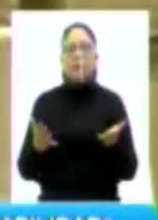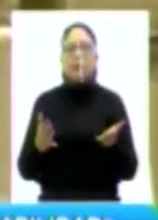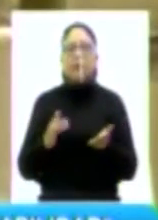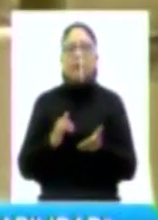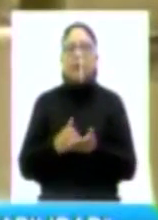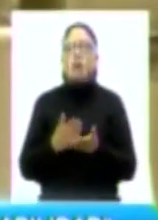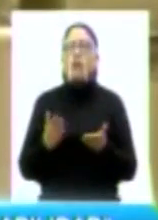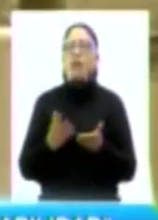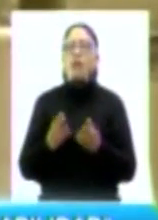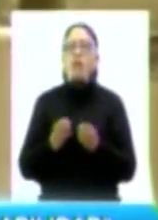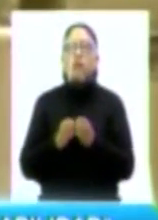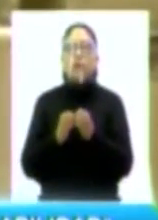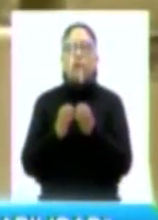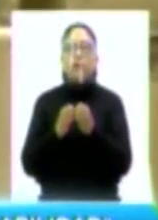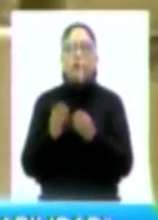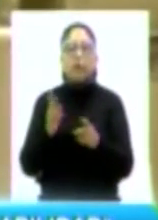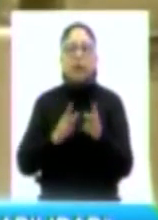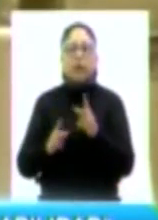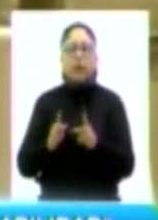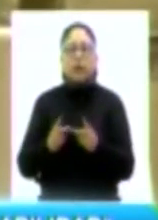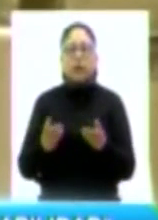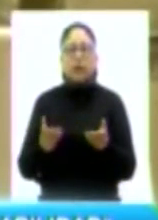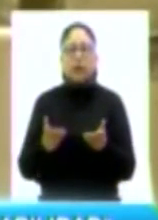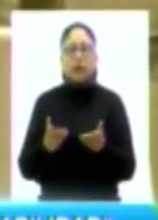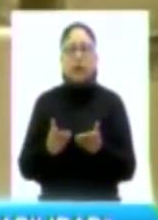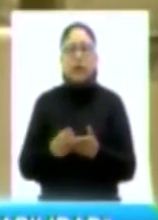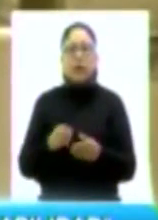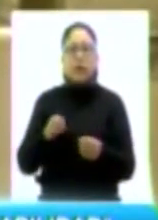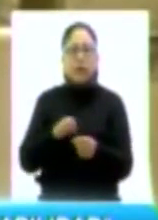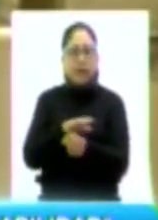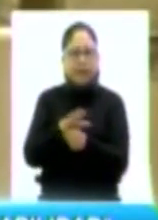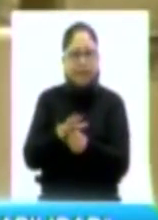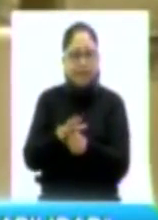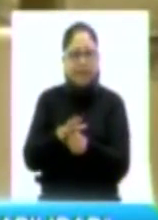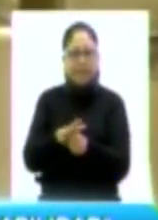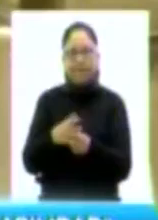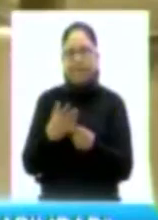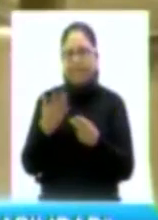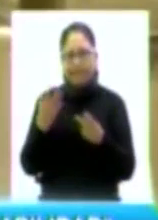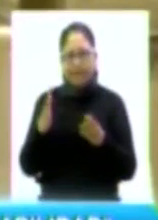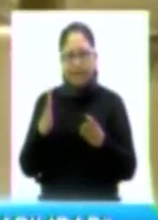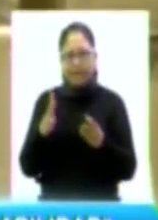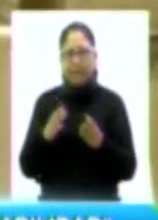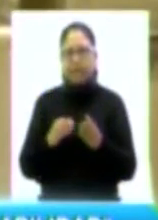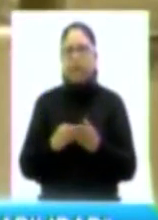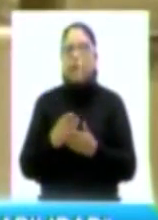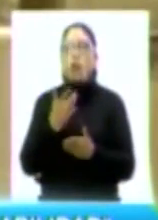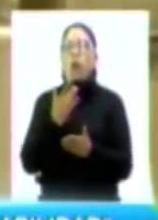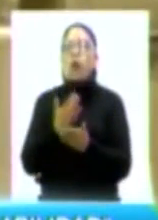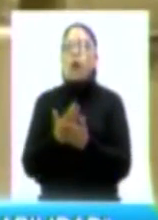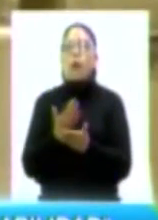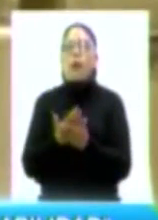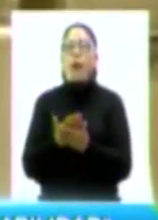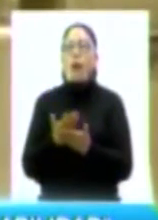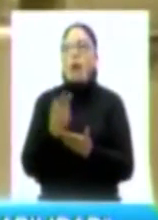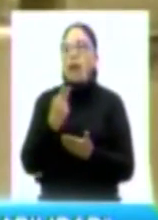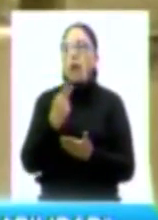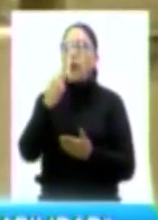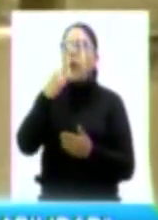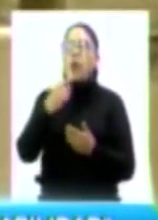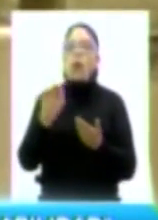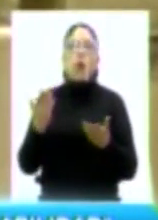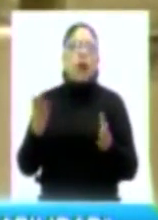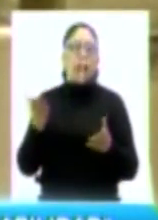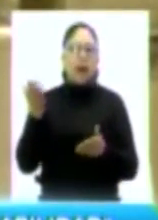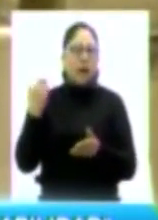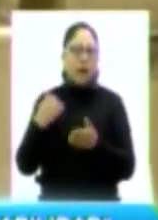esta población. Repito, población infectada, que no se hacían los tests, porque solamente cuando ya